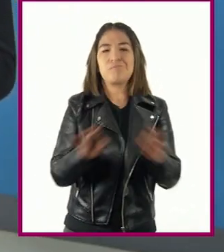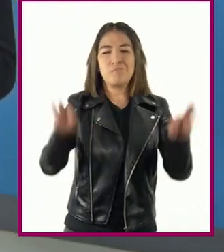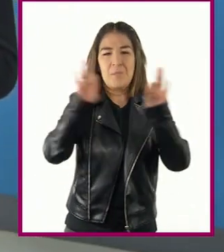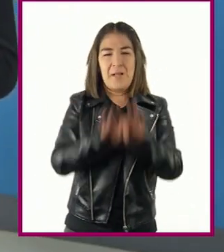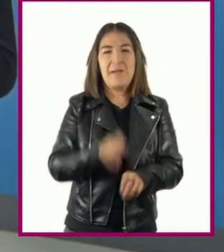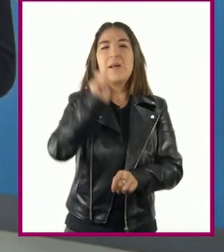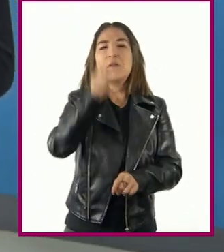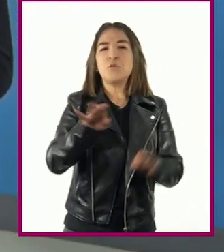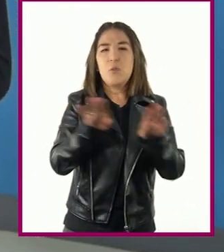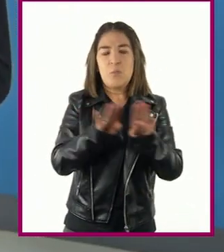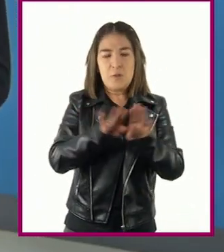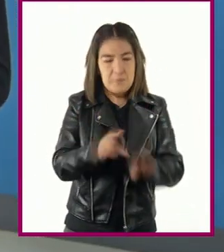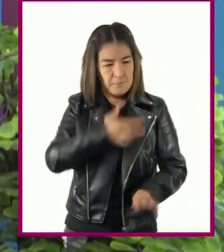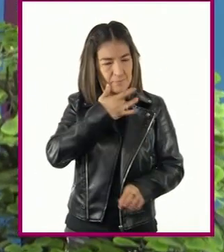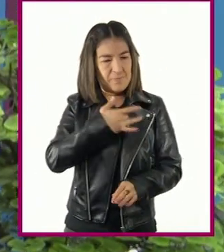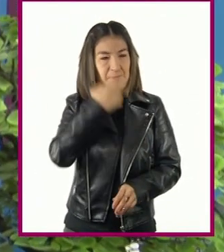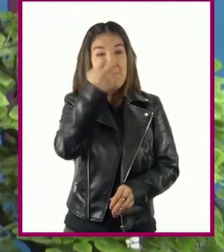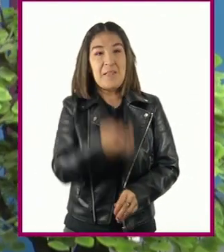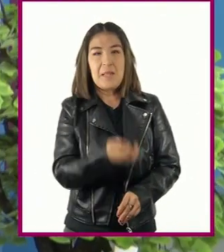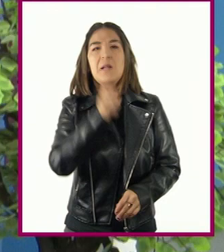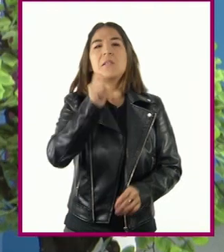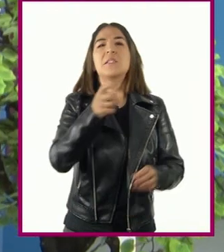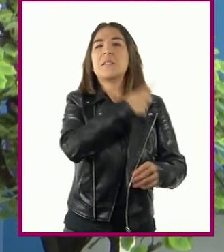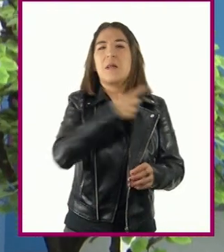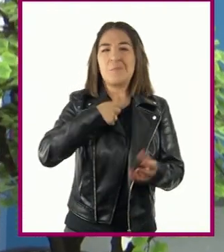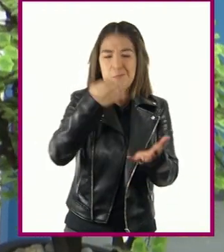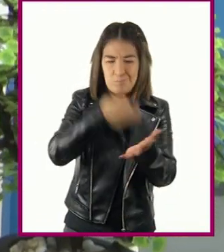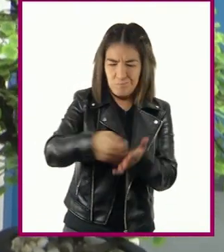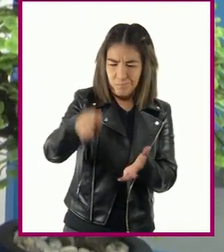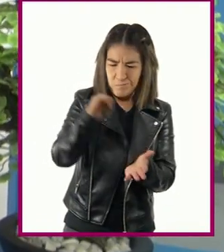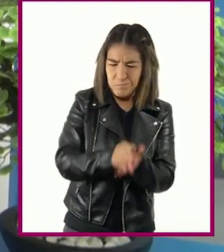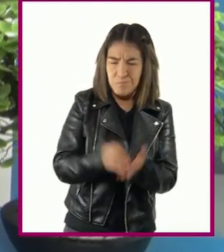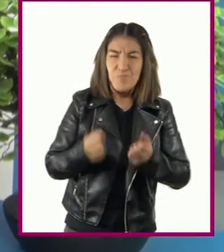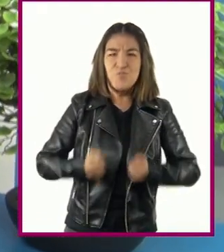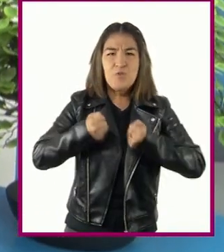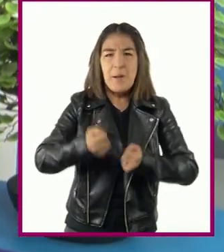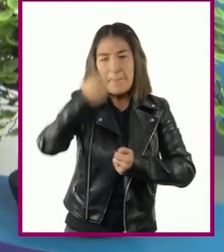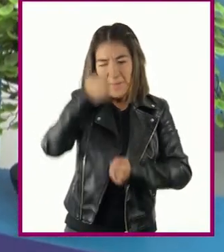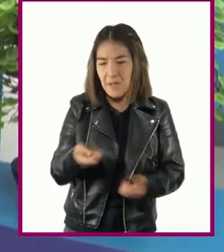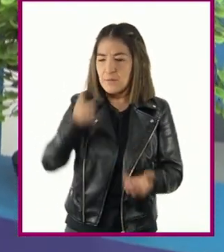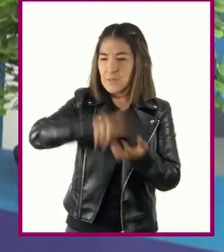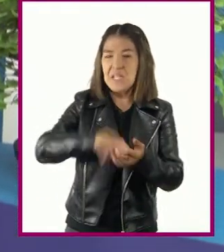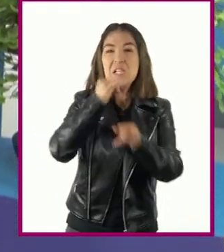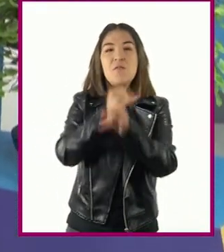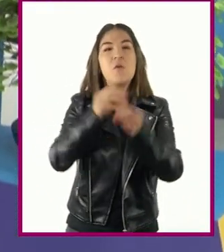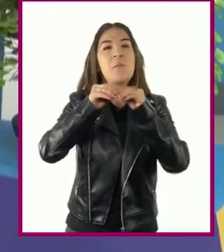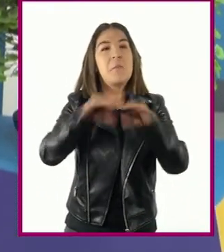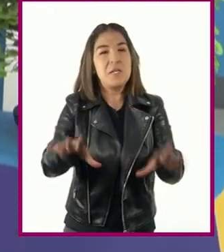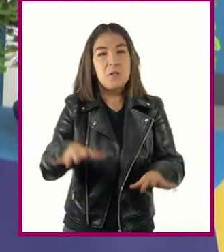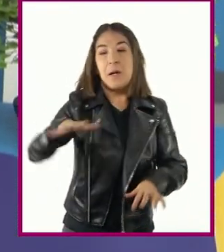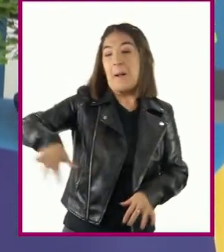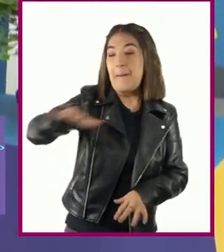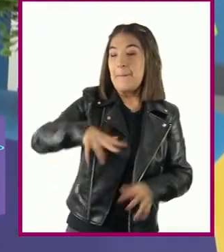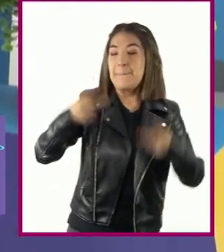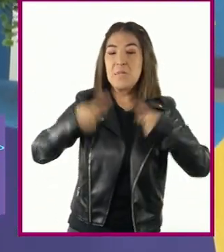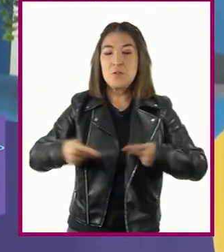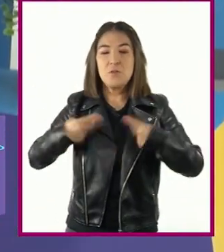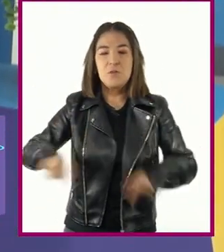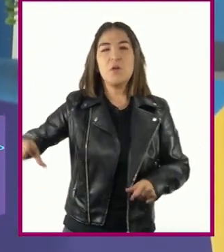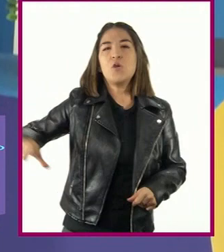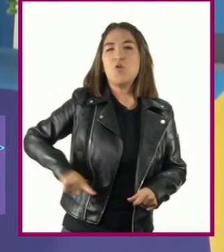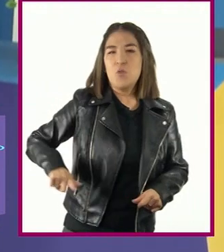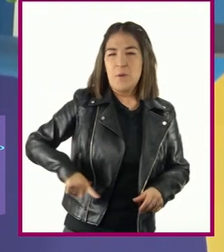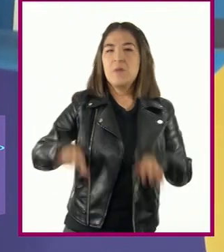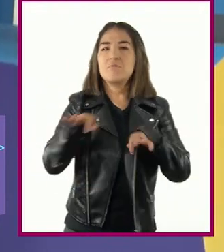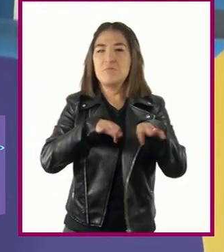efecto de asumir los valores democráticos es fortalecer la rendición de cuentas por parte de las y los gobernantes. Así